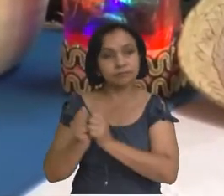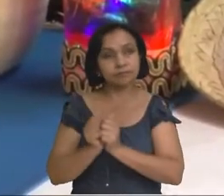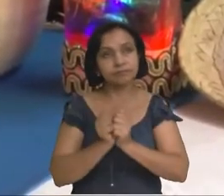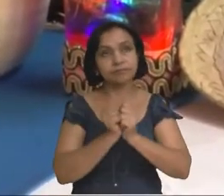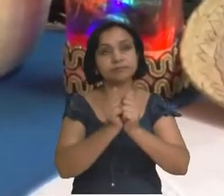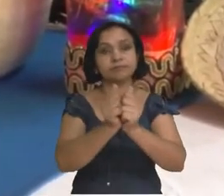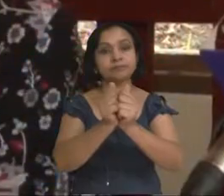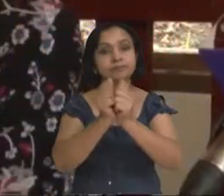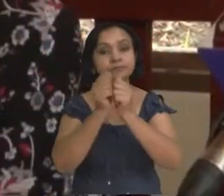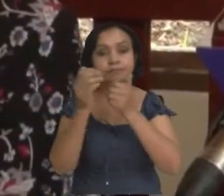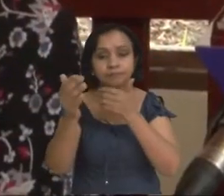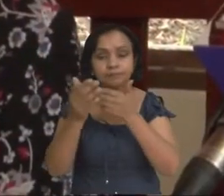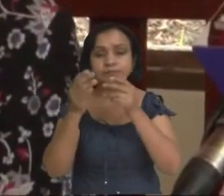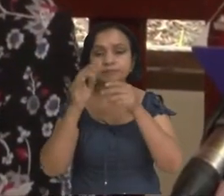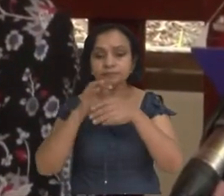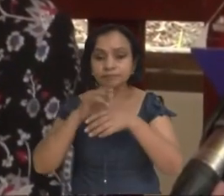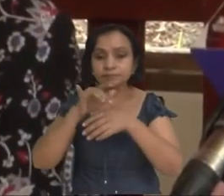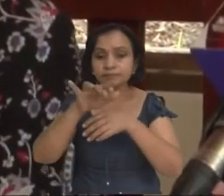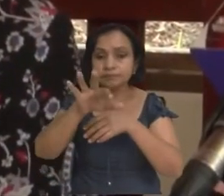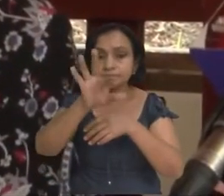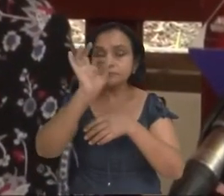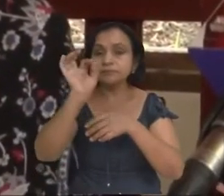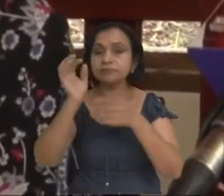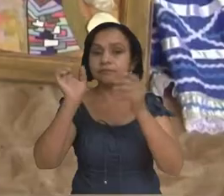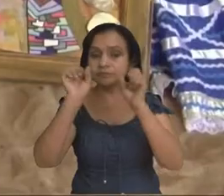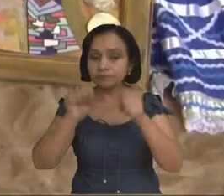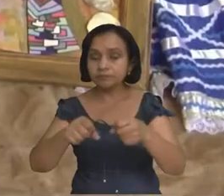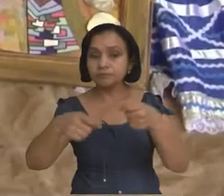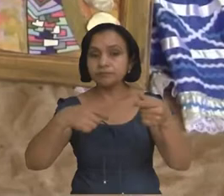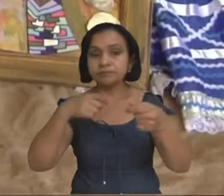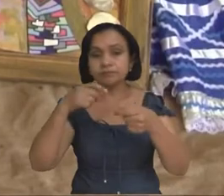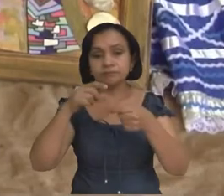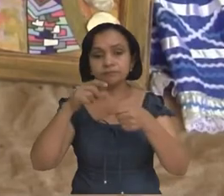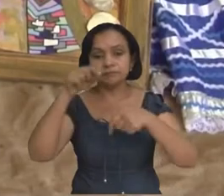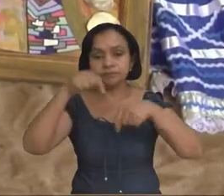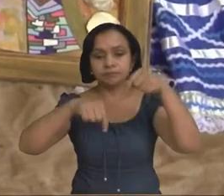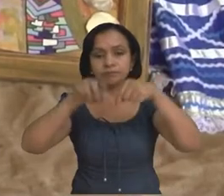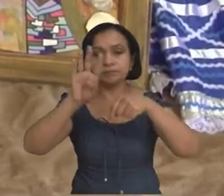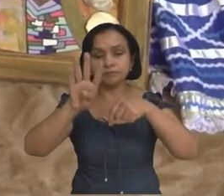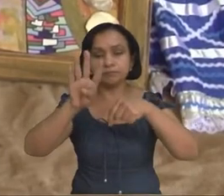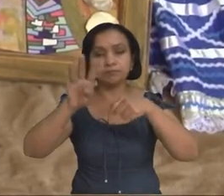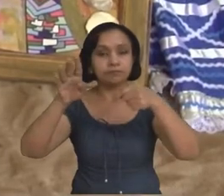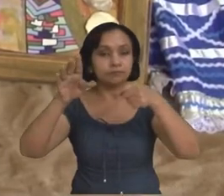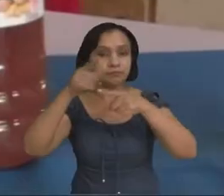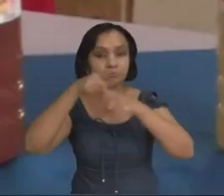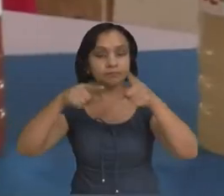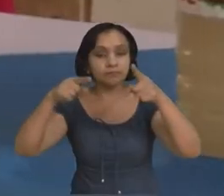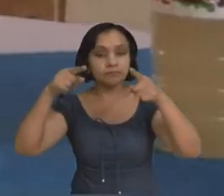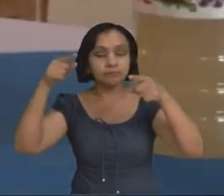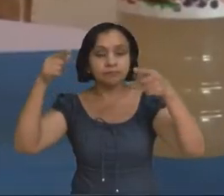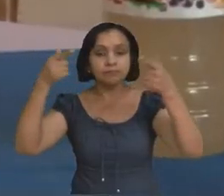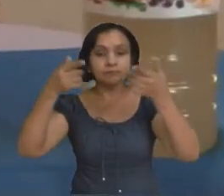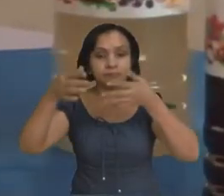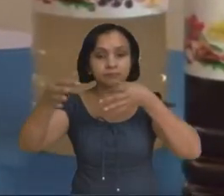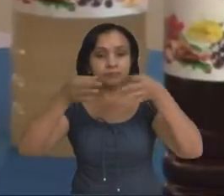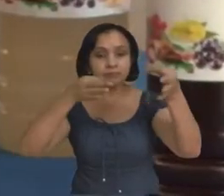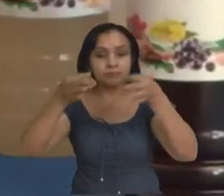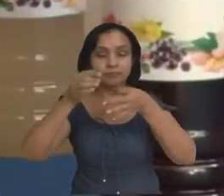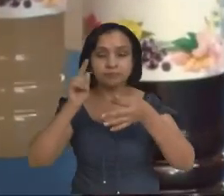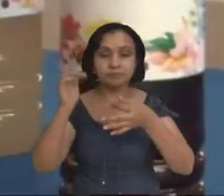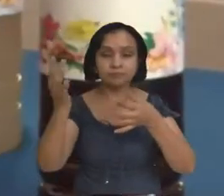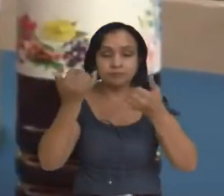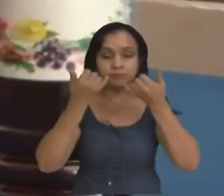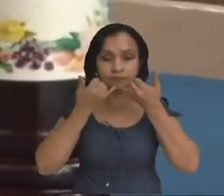para que se acerquen a las oficinas de esa institución en el kilómetro 4.5 carretera a Masaya, donde les brindarán toda la